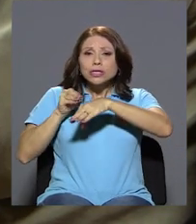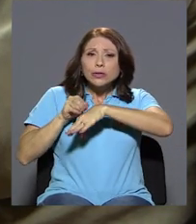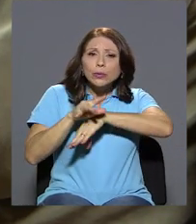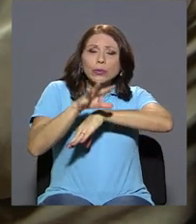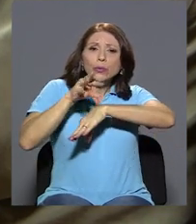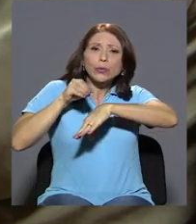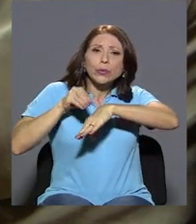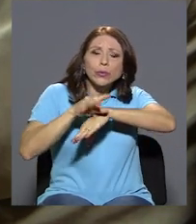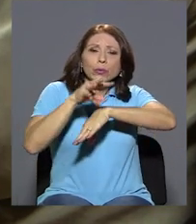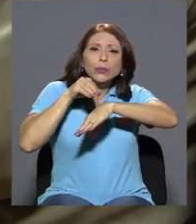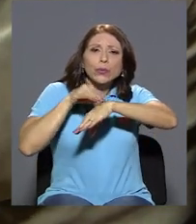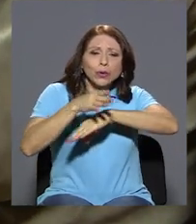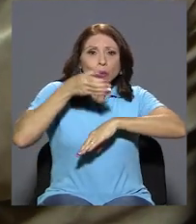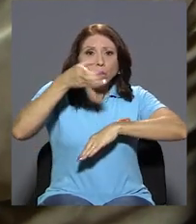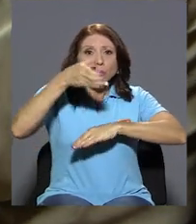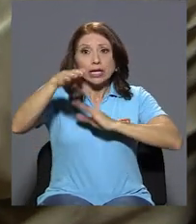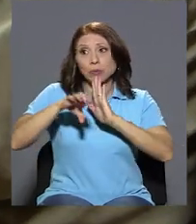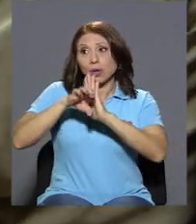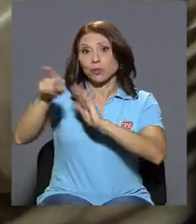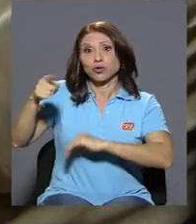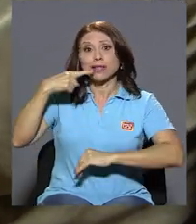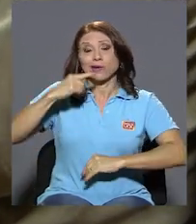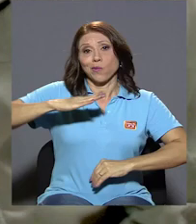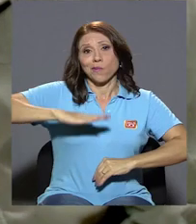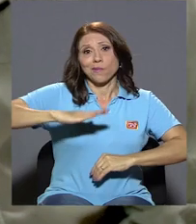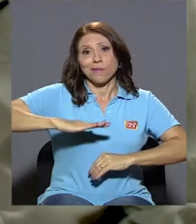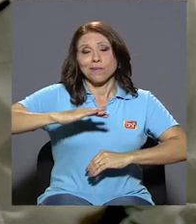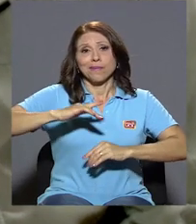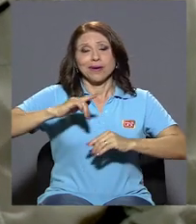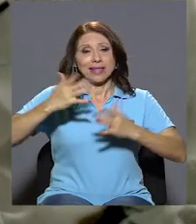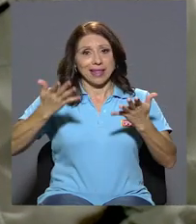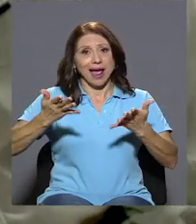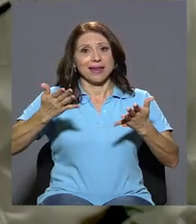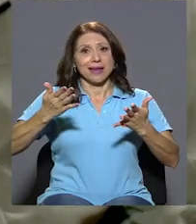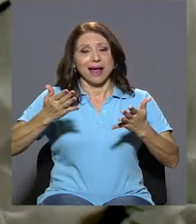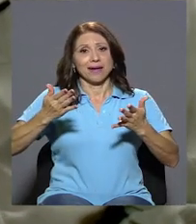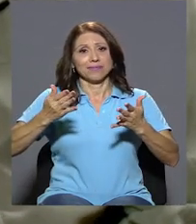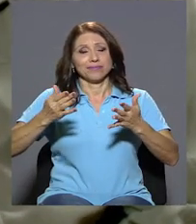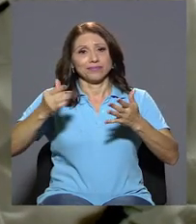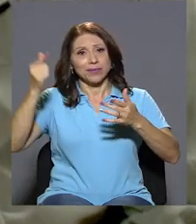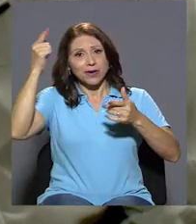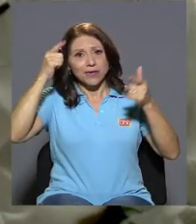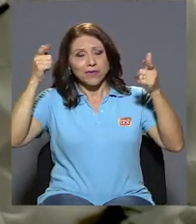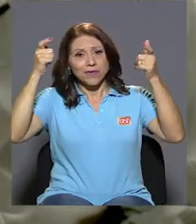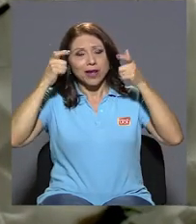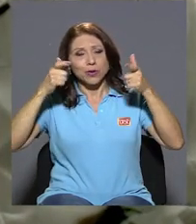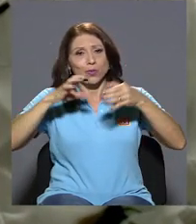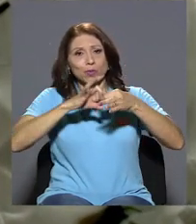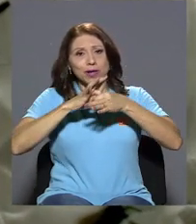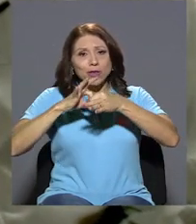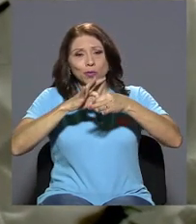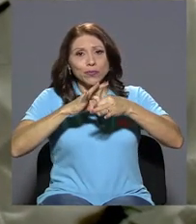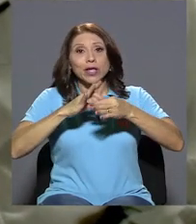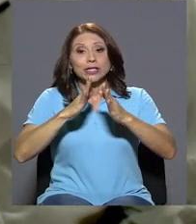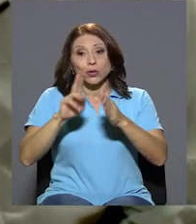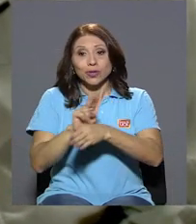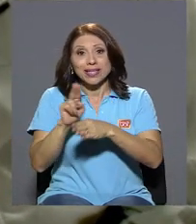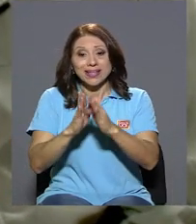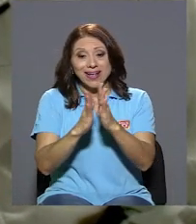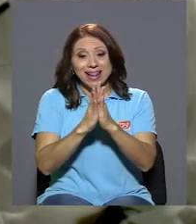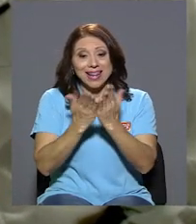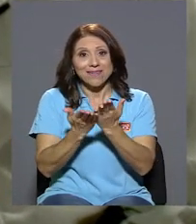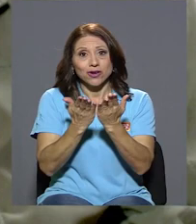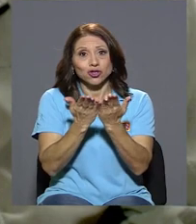hoy habló entre ellas la influencia británica se utilizaban libros de textos